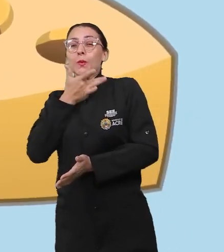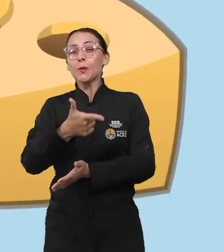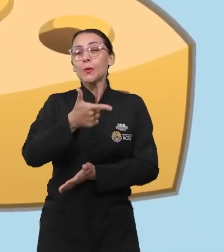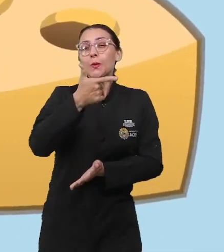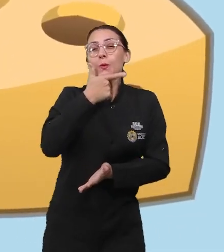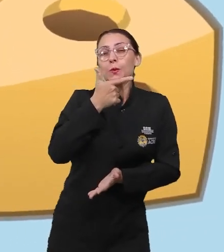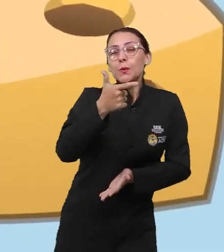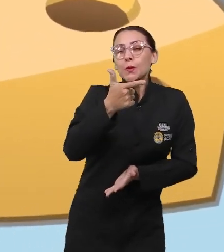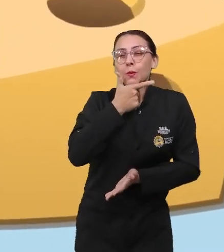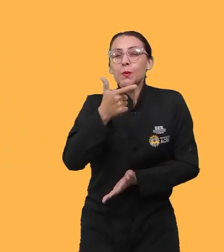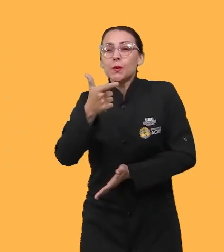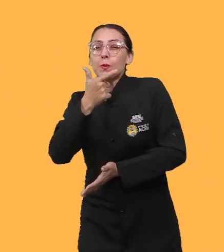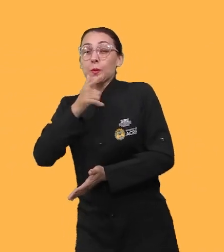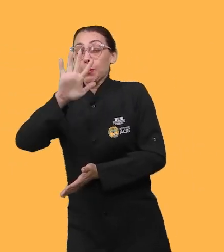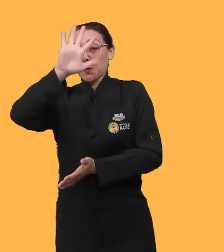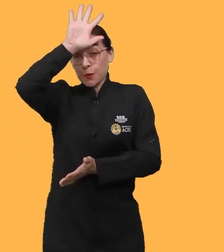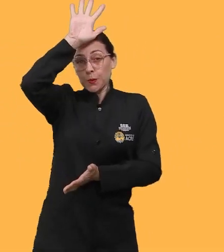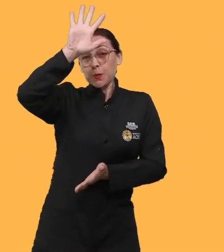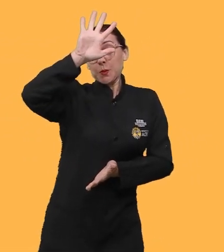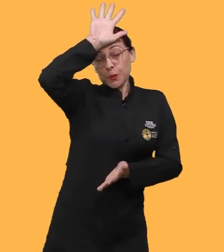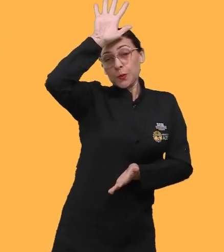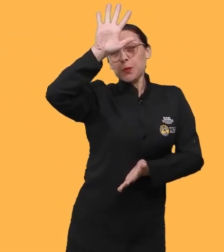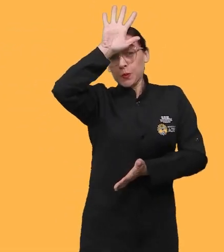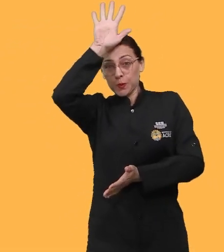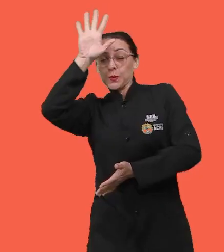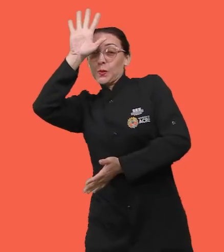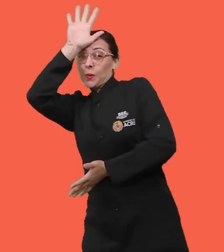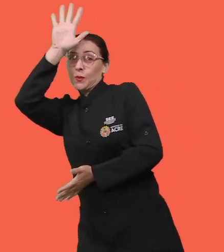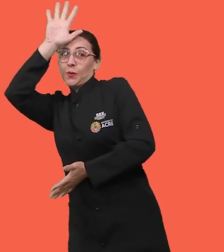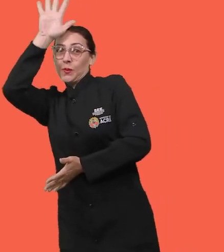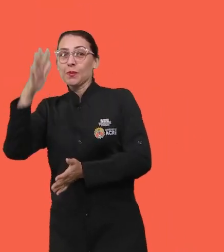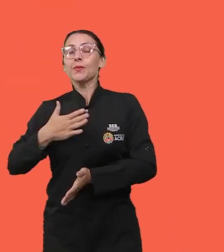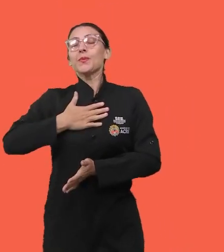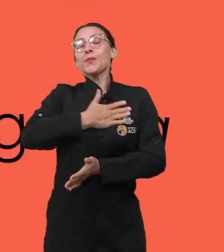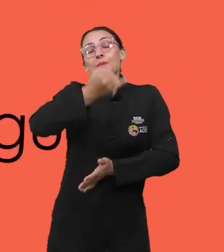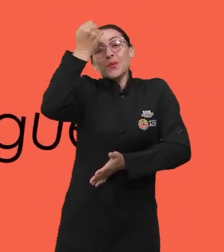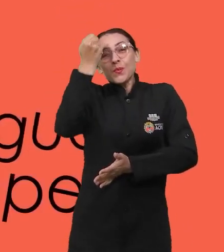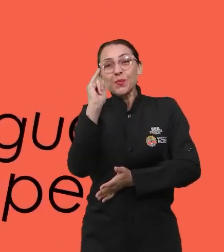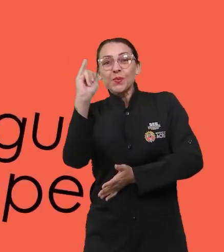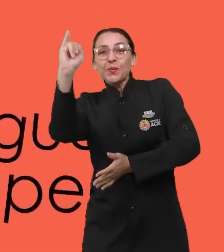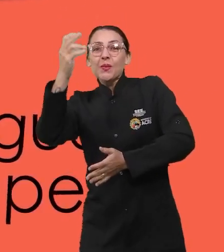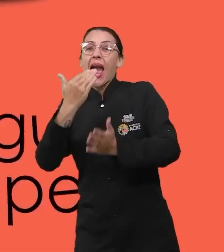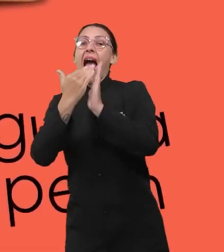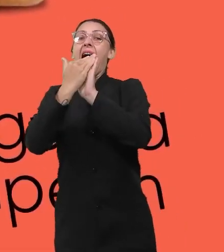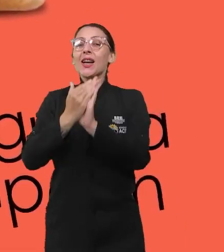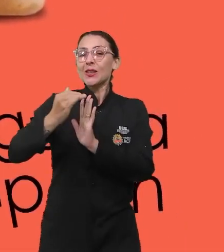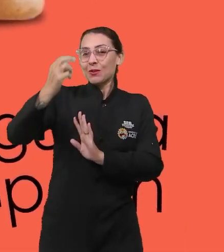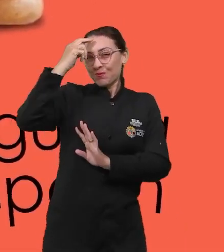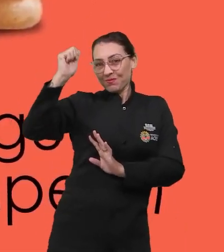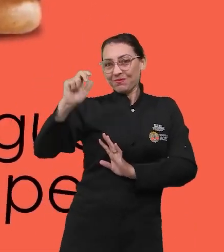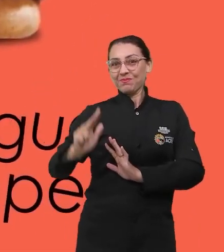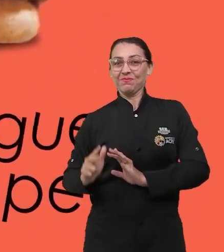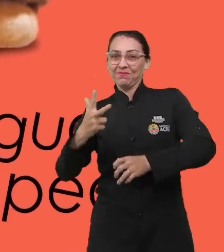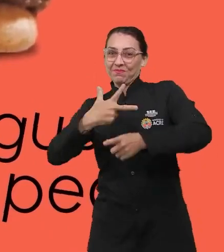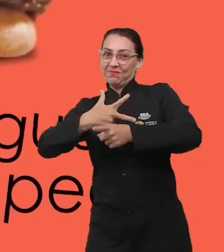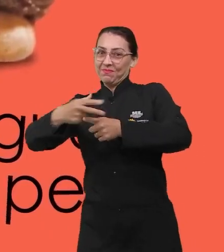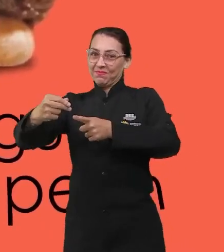con mucho queso y mucho jamón. El que inventó la hamburguesa es un